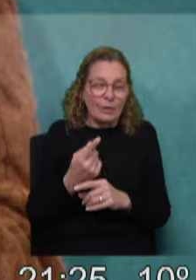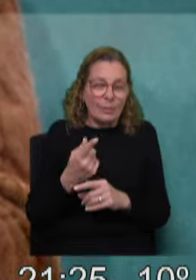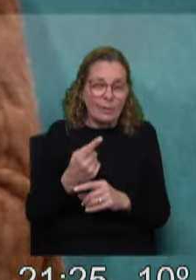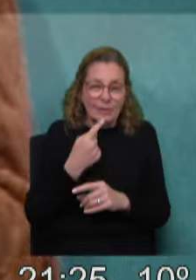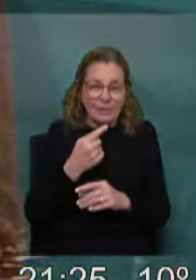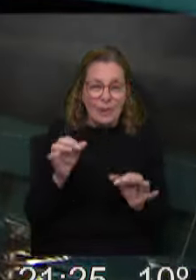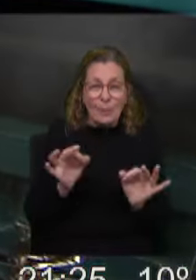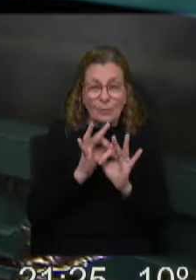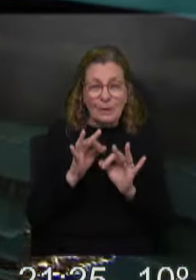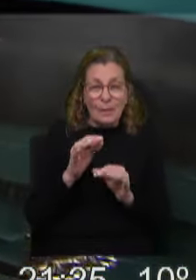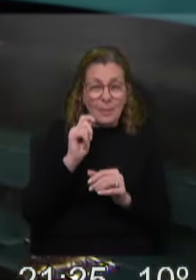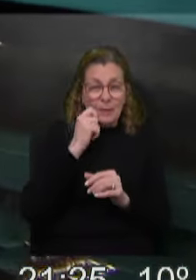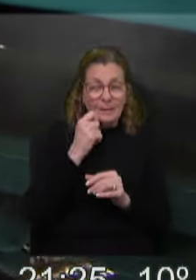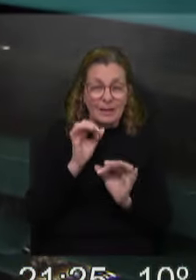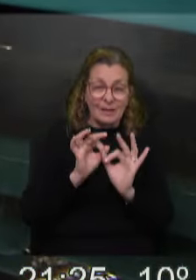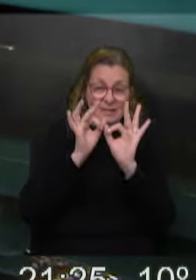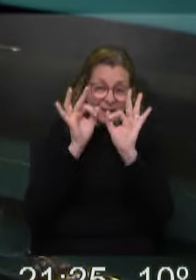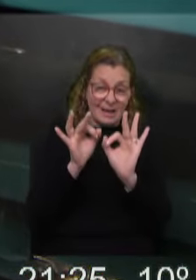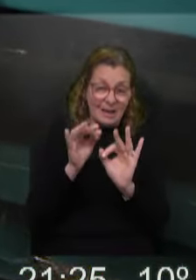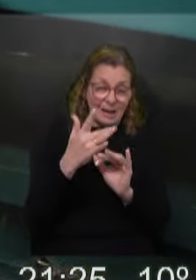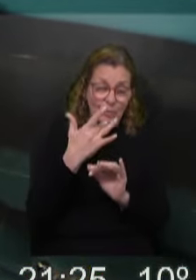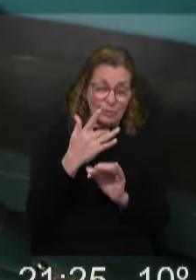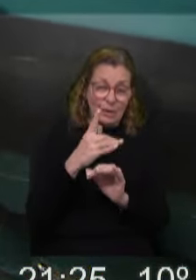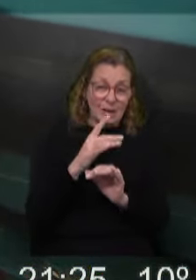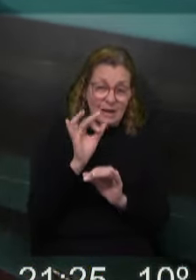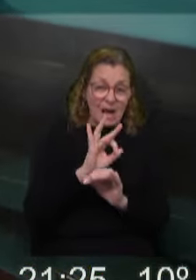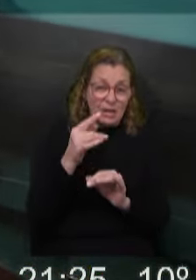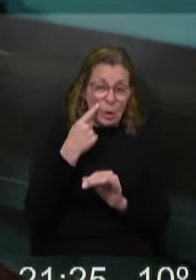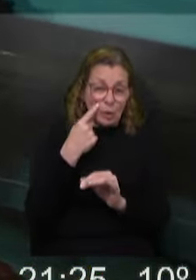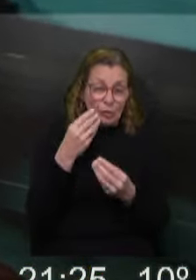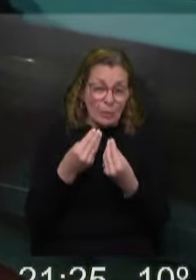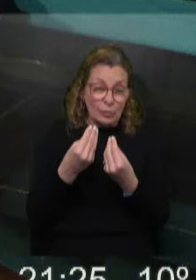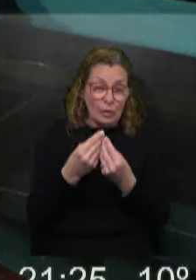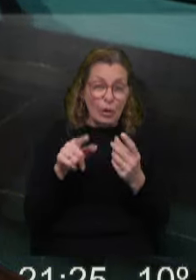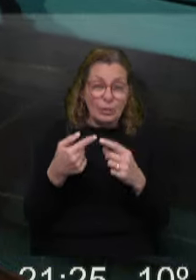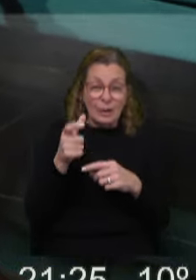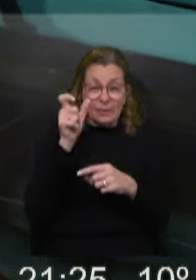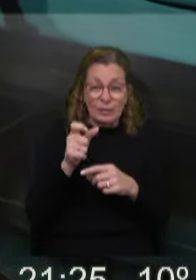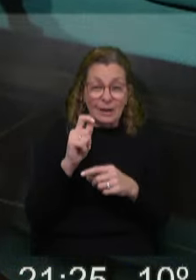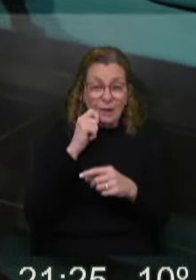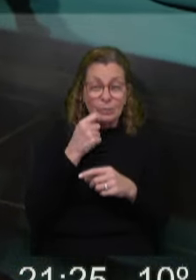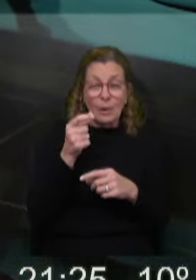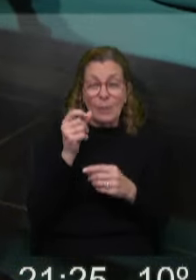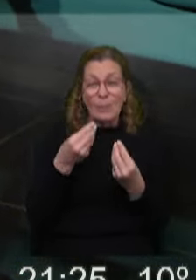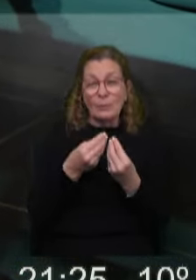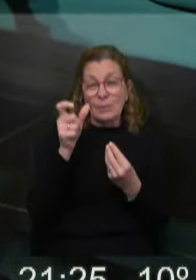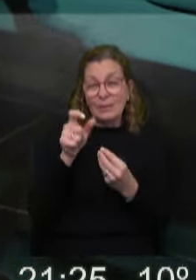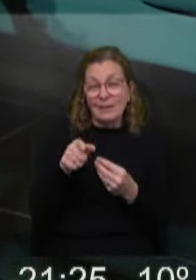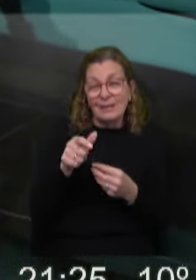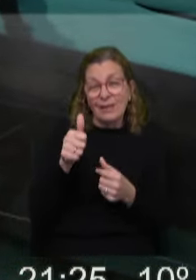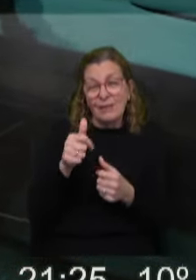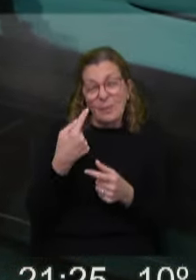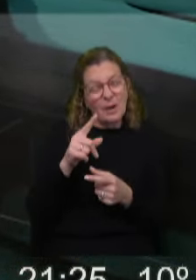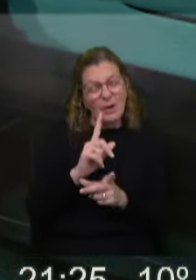que creo que llegué a donde quería llegar y que nadie conoce tanto, y otras que capaz que a mucha gente le gustan y yo digo, pa, esa está bien, pero da,